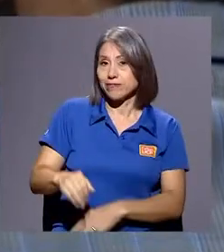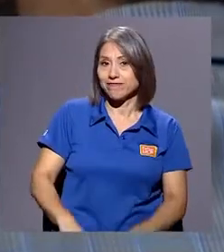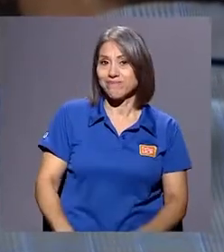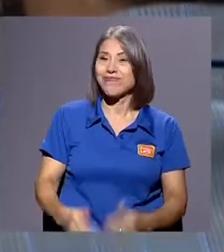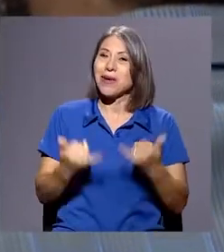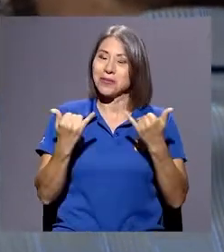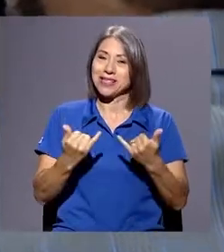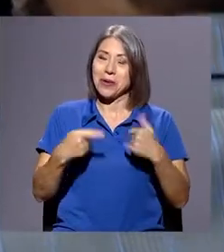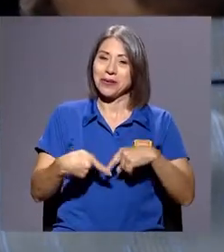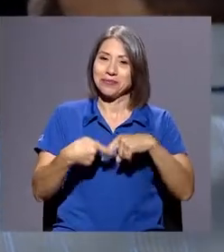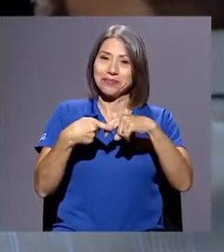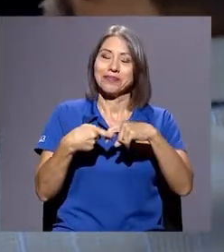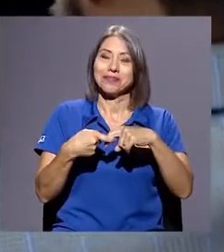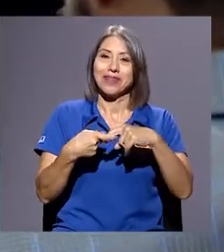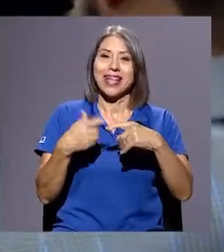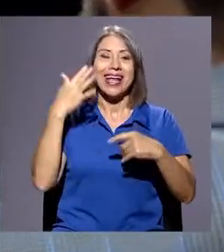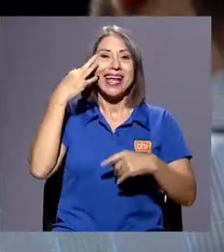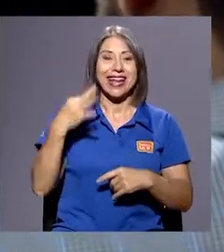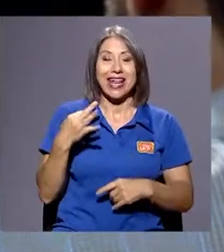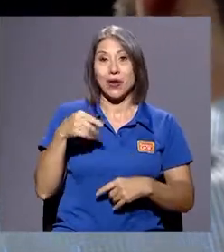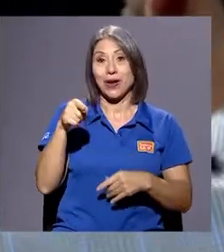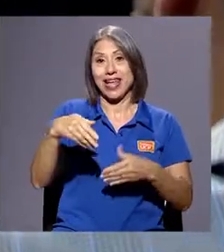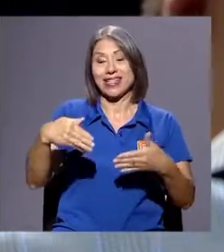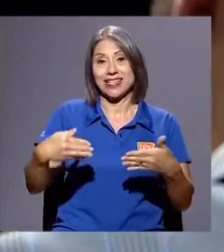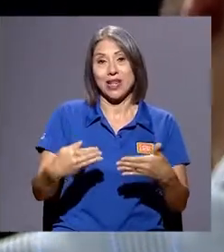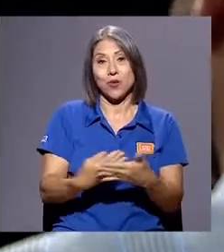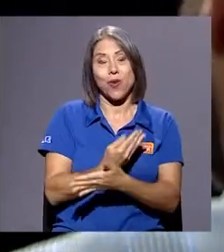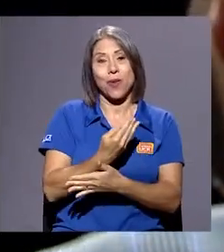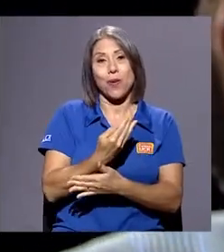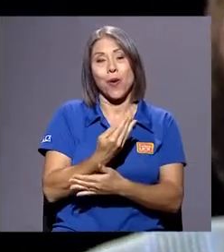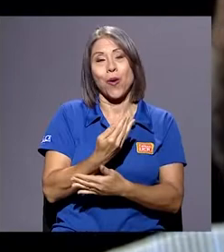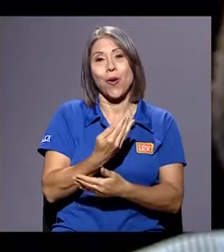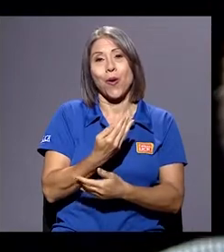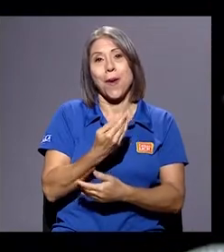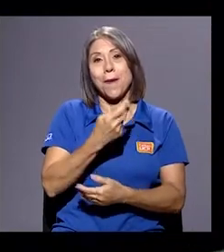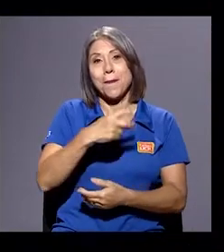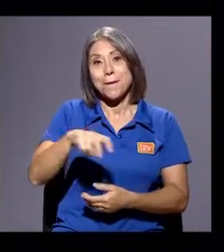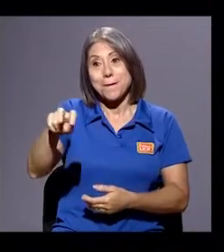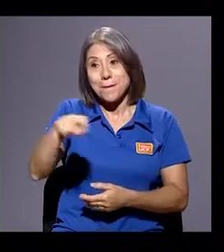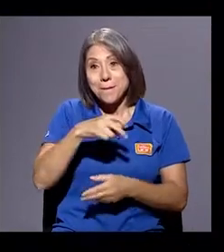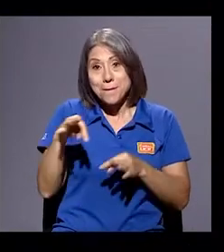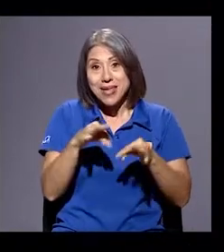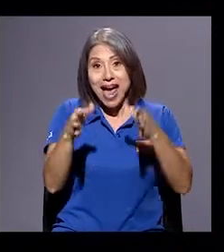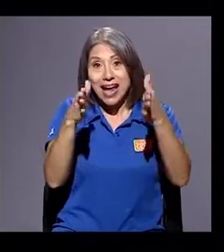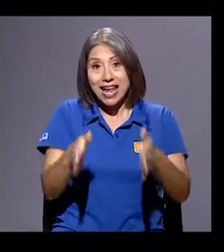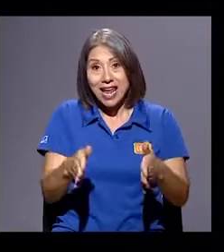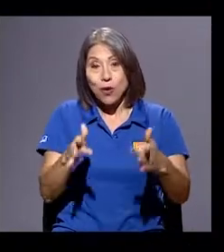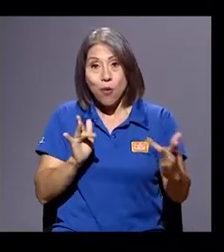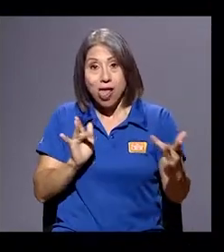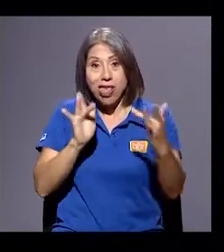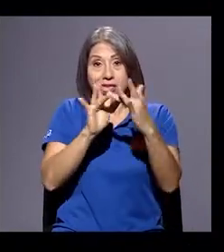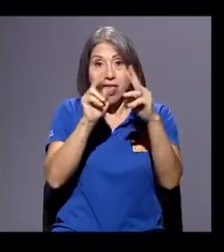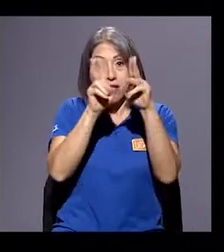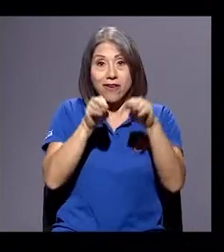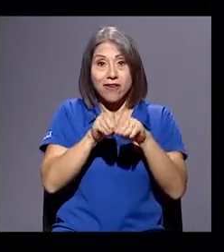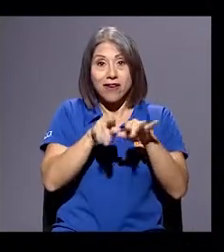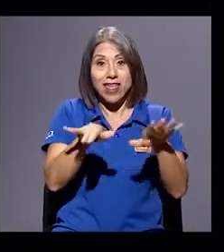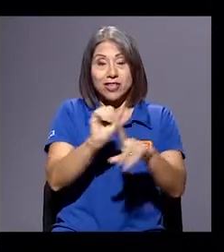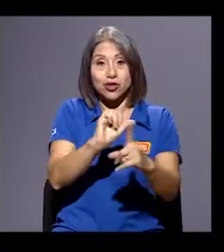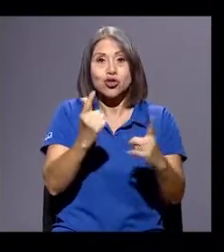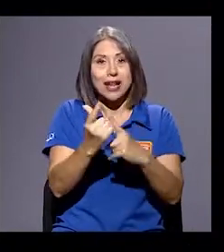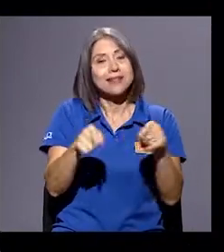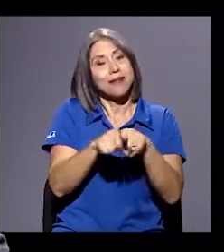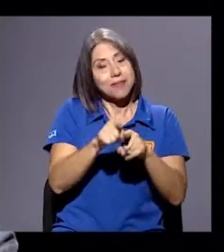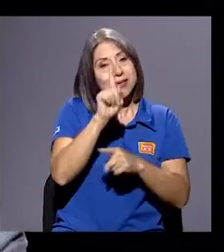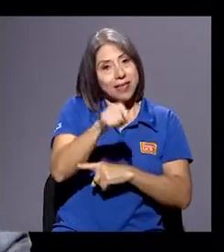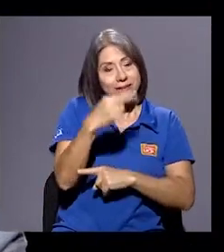con eso, y creo que este nuevo viajero, que en todo caso está en las redes sociales, es tan de respeto como